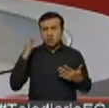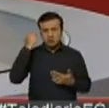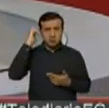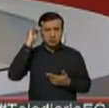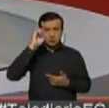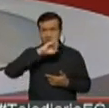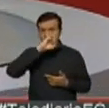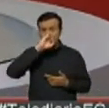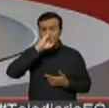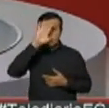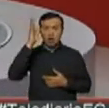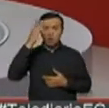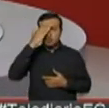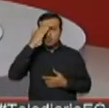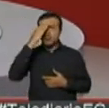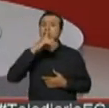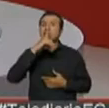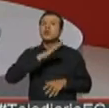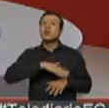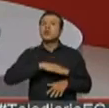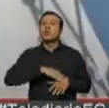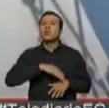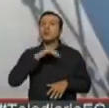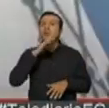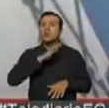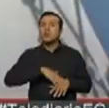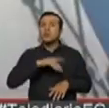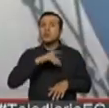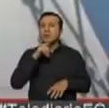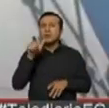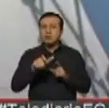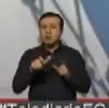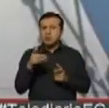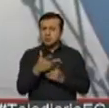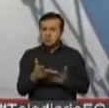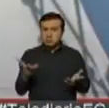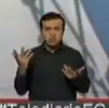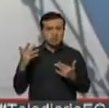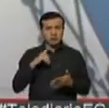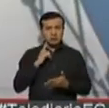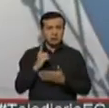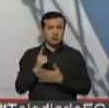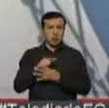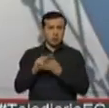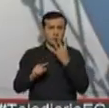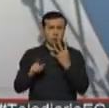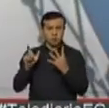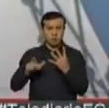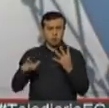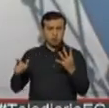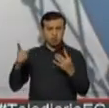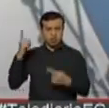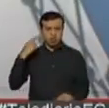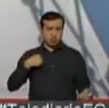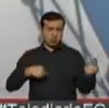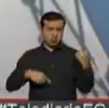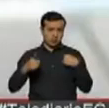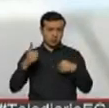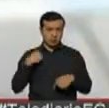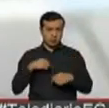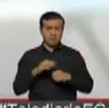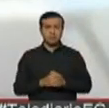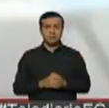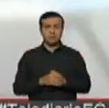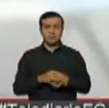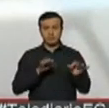de quiénes son los responsables de este último hecho, de donde se ha determinado que 4 personas resultaron heridas? Bueno,